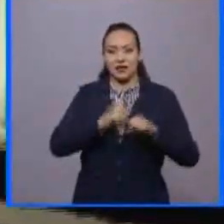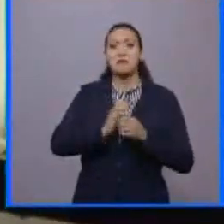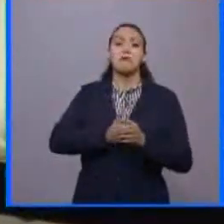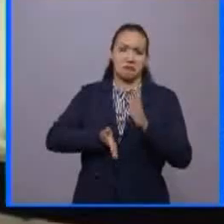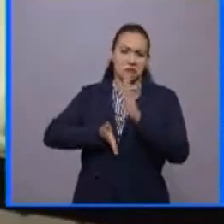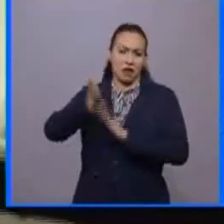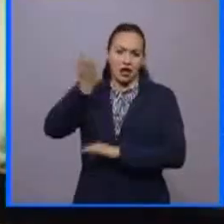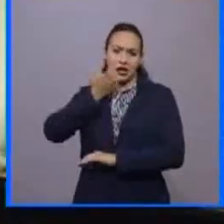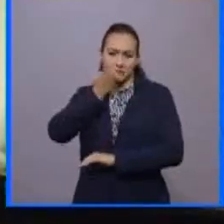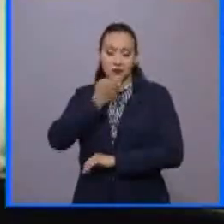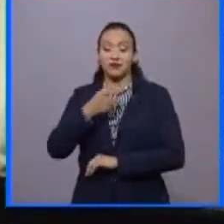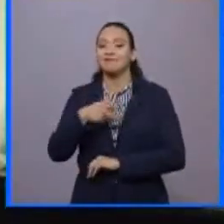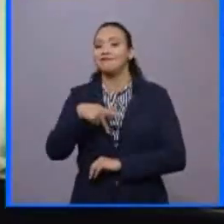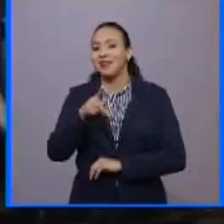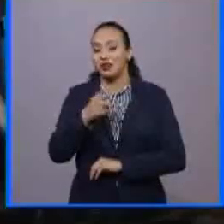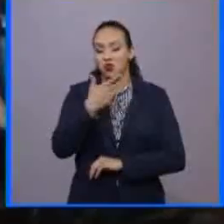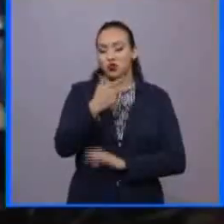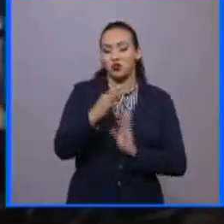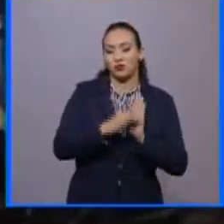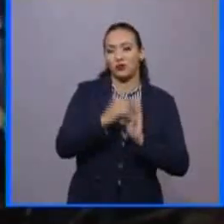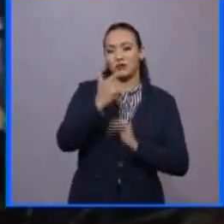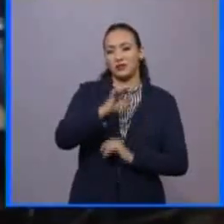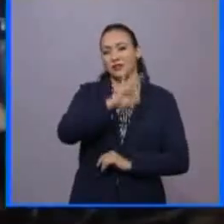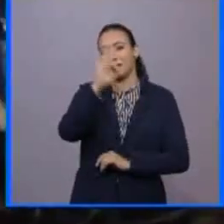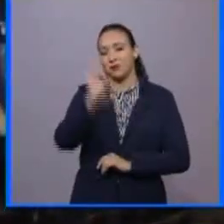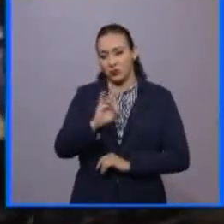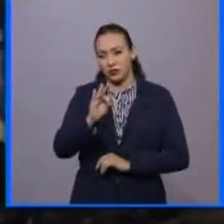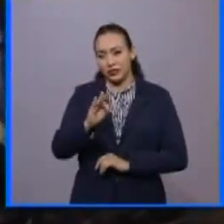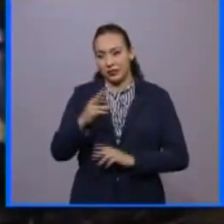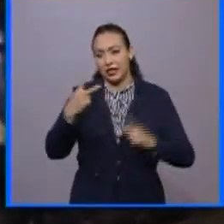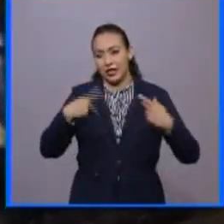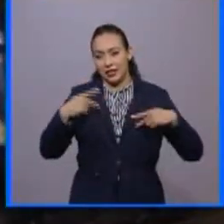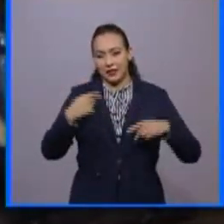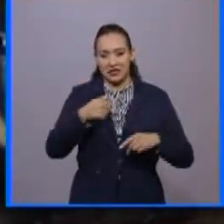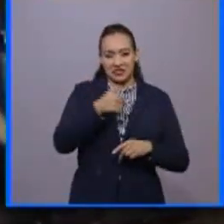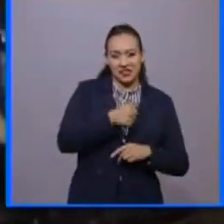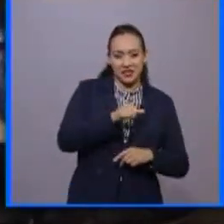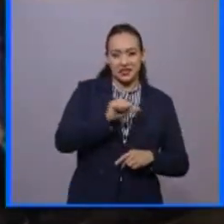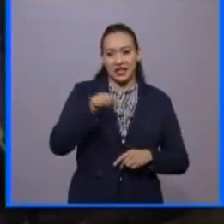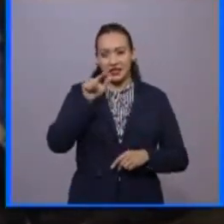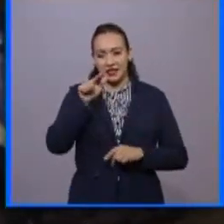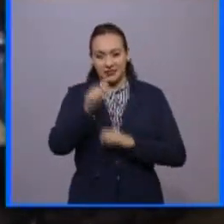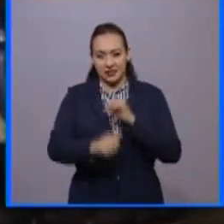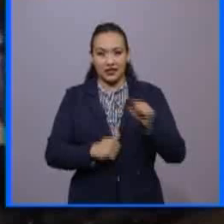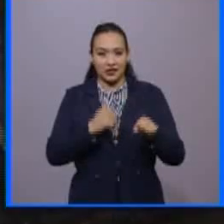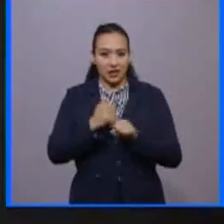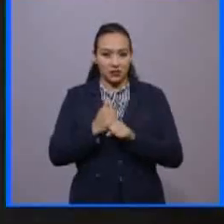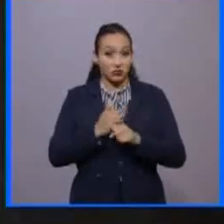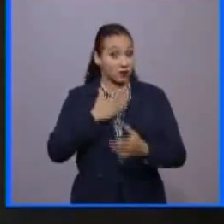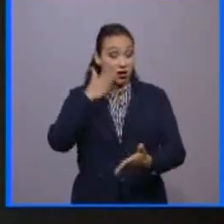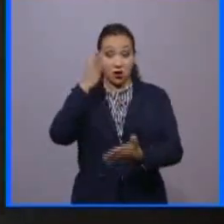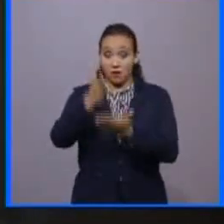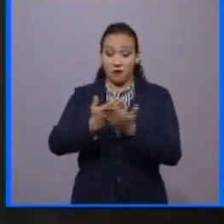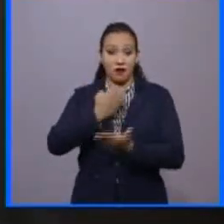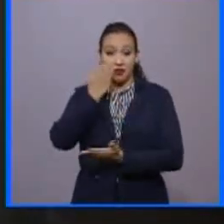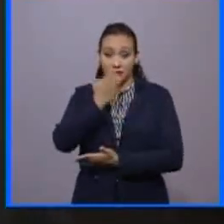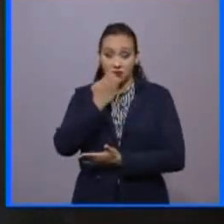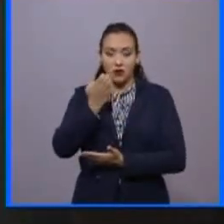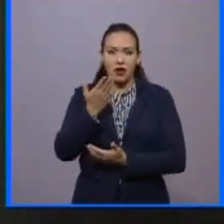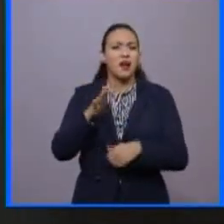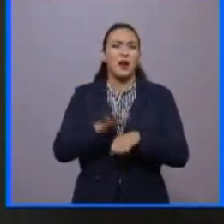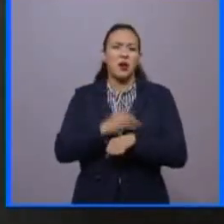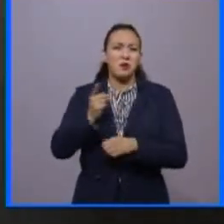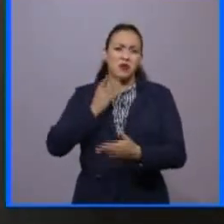la escuela, mientras que el 8.7% de las personas de 6 a 17 años que no asistió fue